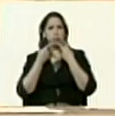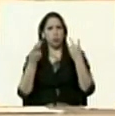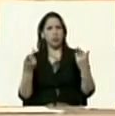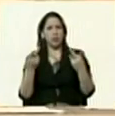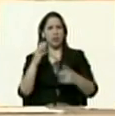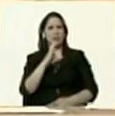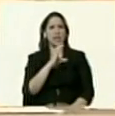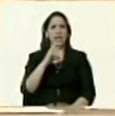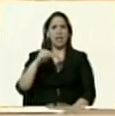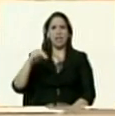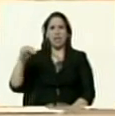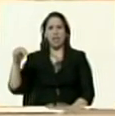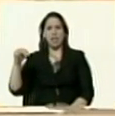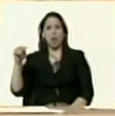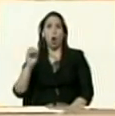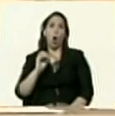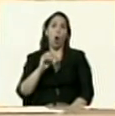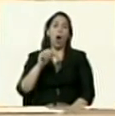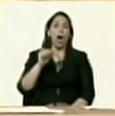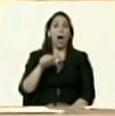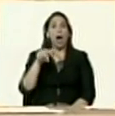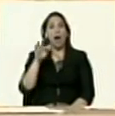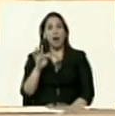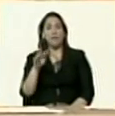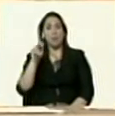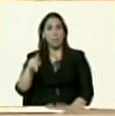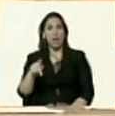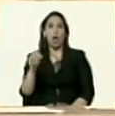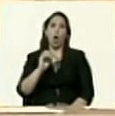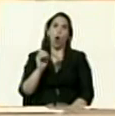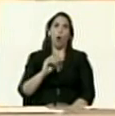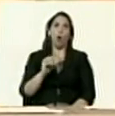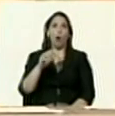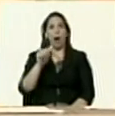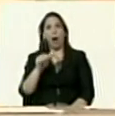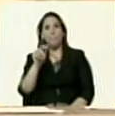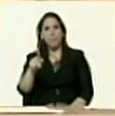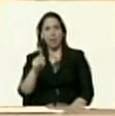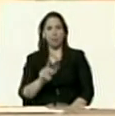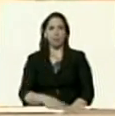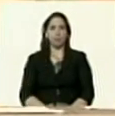CNN, por ejemplo, en AFP, en EFE, en AP,